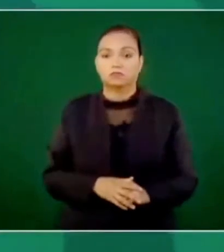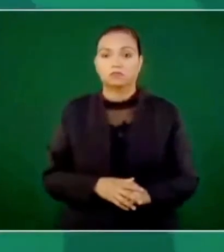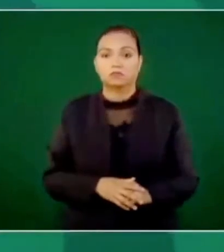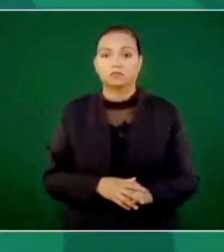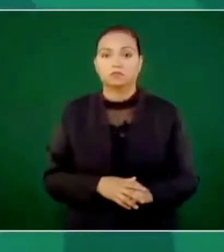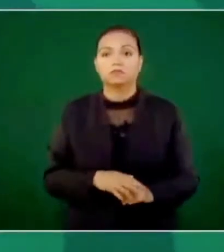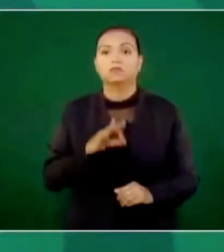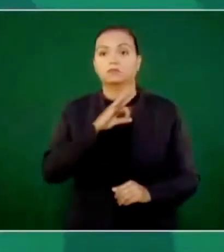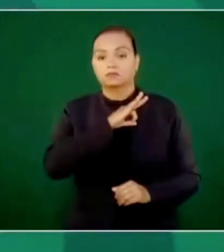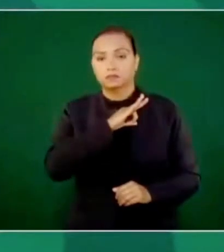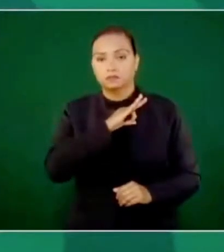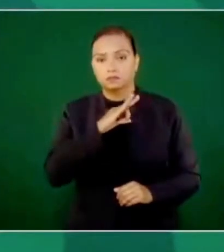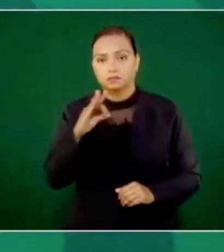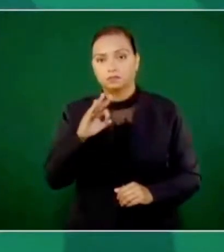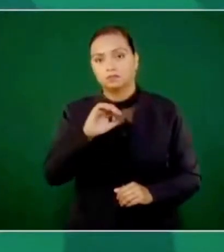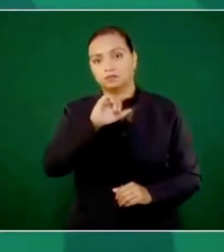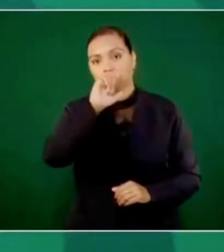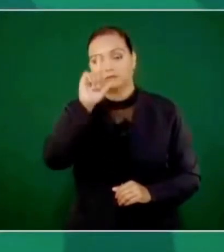podemos